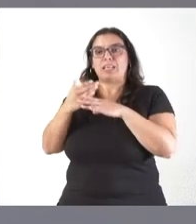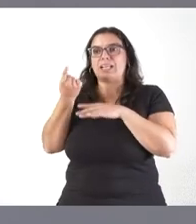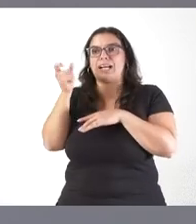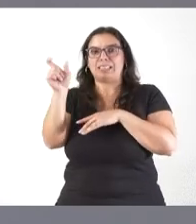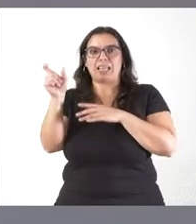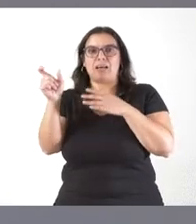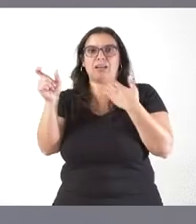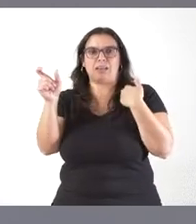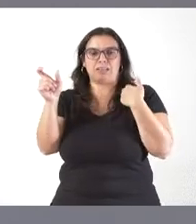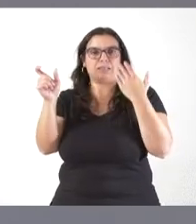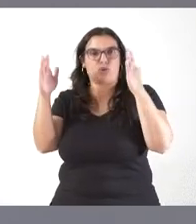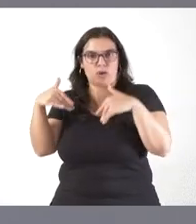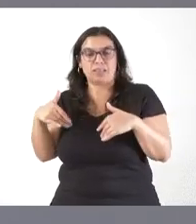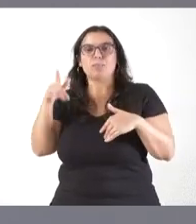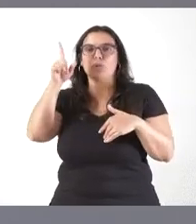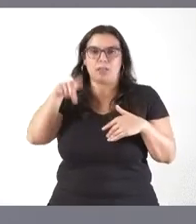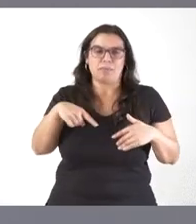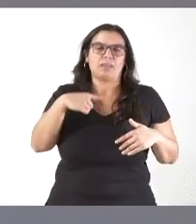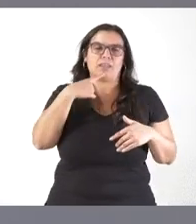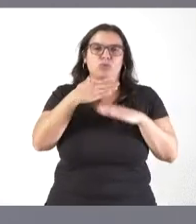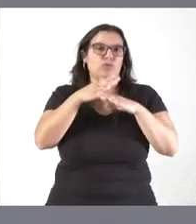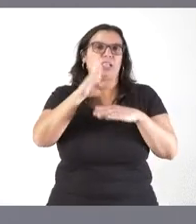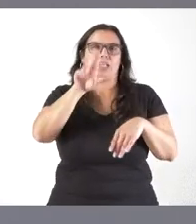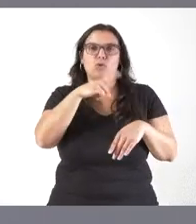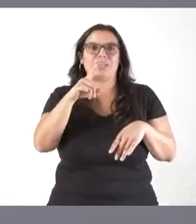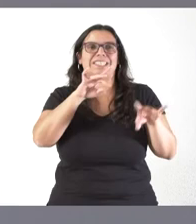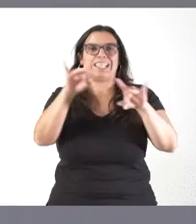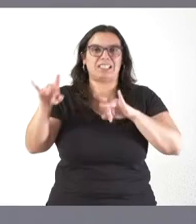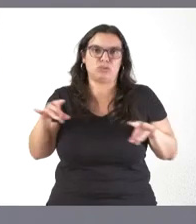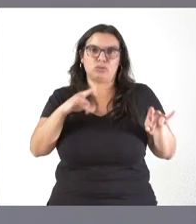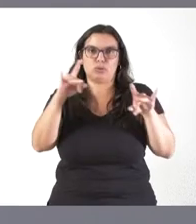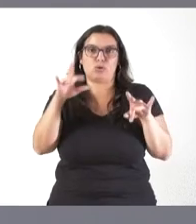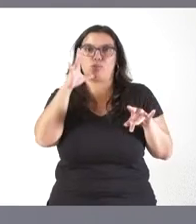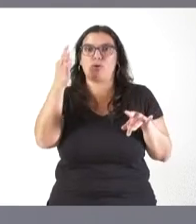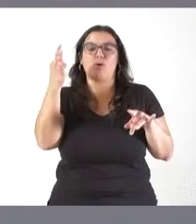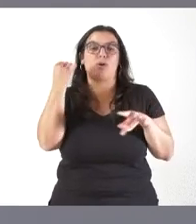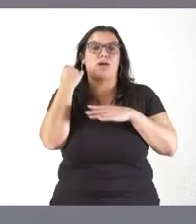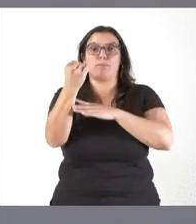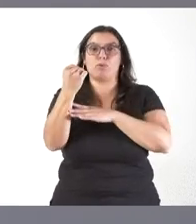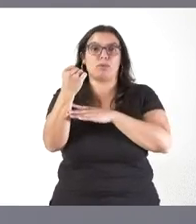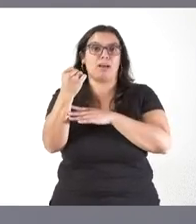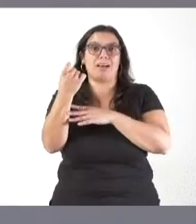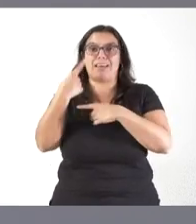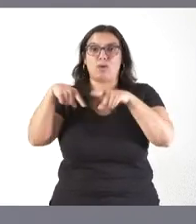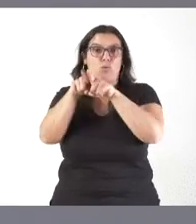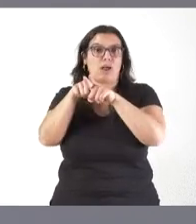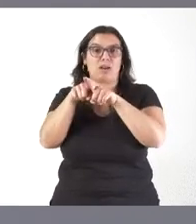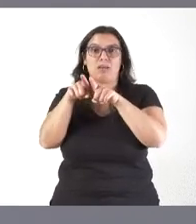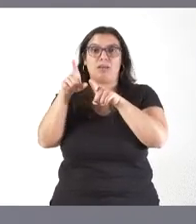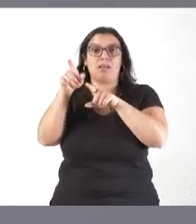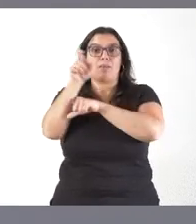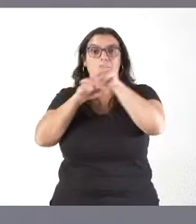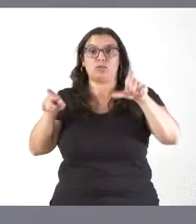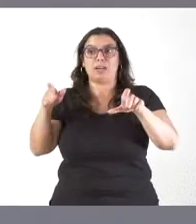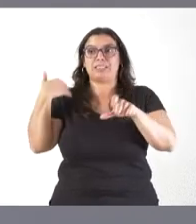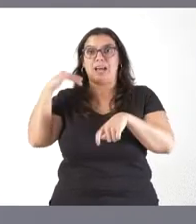me refería también en torno al hecho de que se apoye igual a las personas y empresas que ya están trabajando